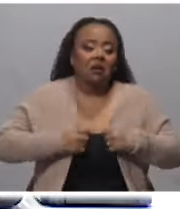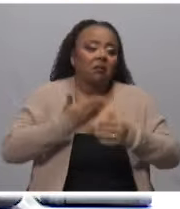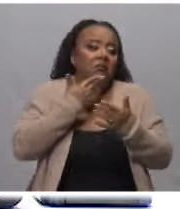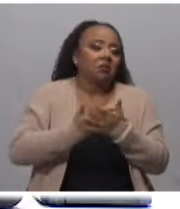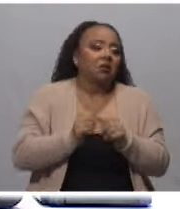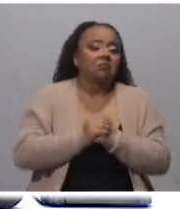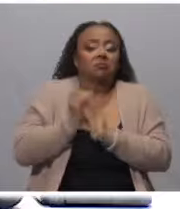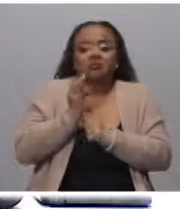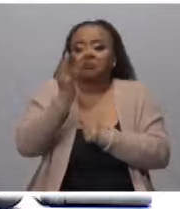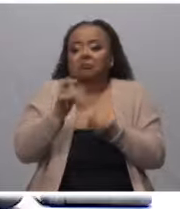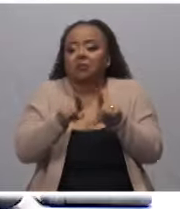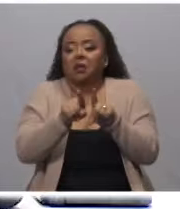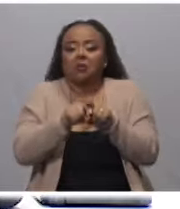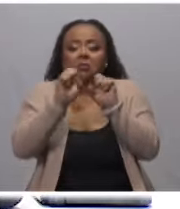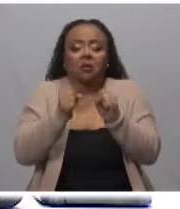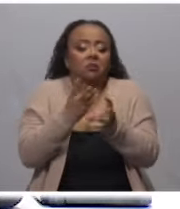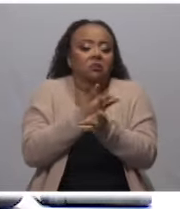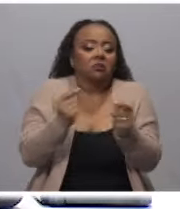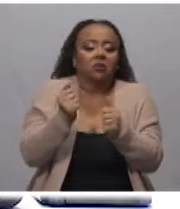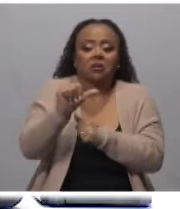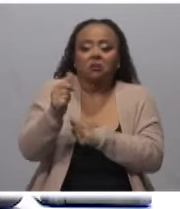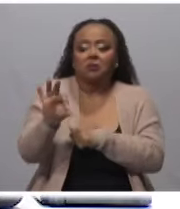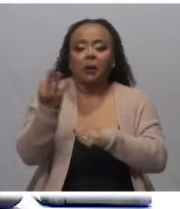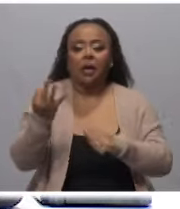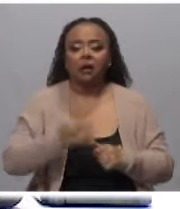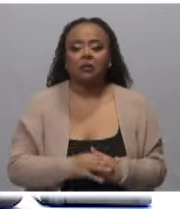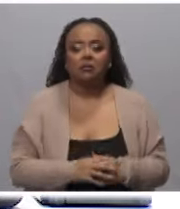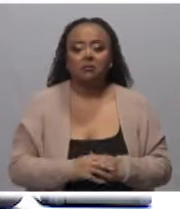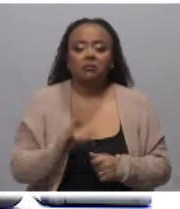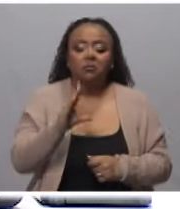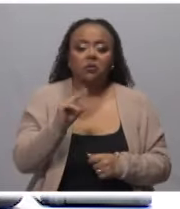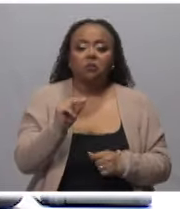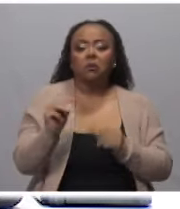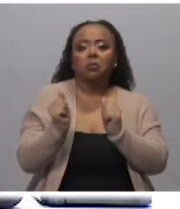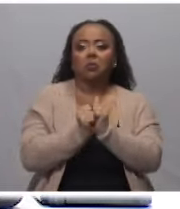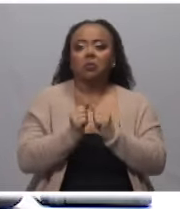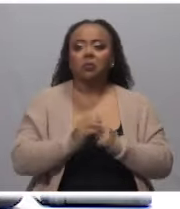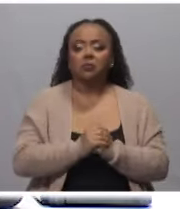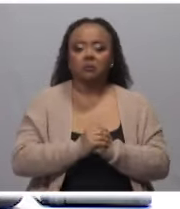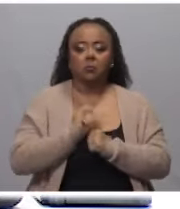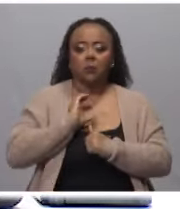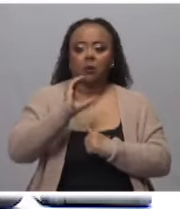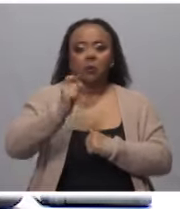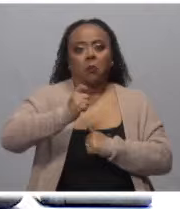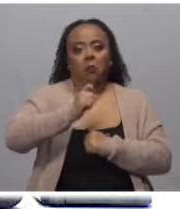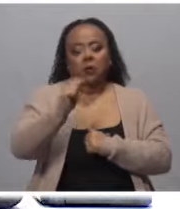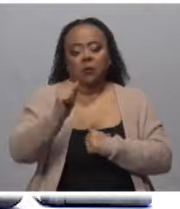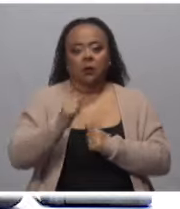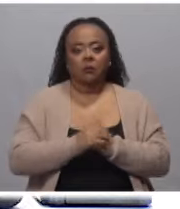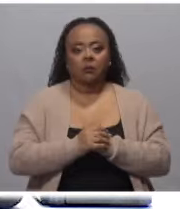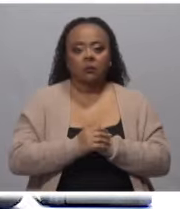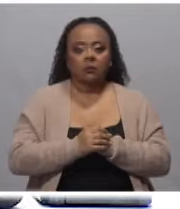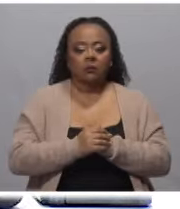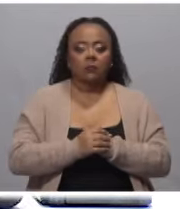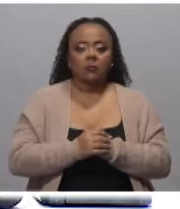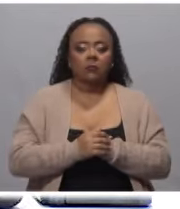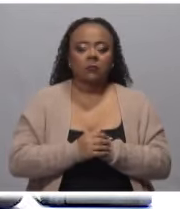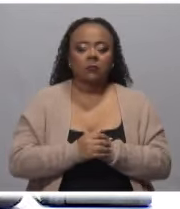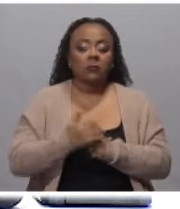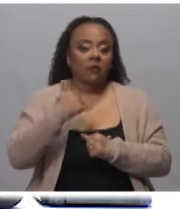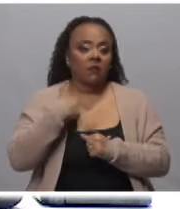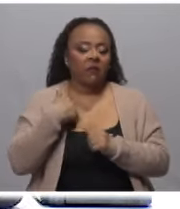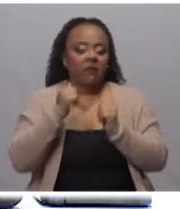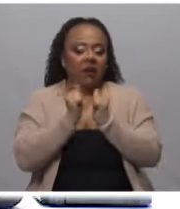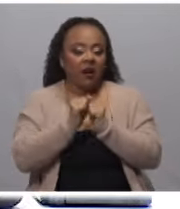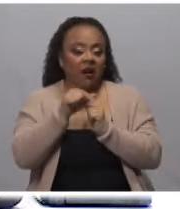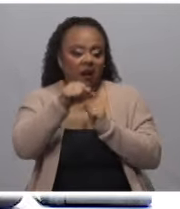lo que viene además lo podemos solventar de otra manera y no con el gasto mensual que estaba eh